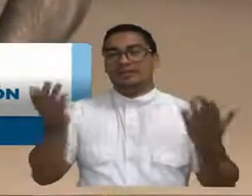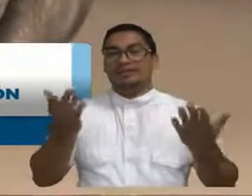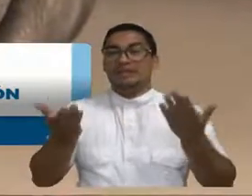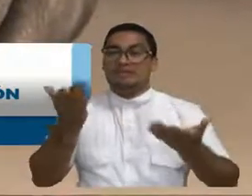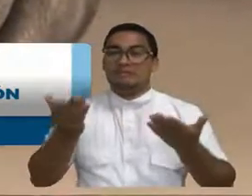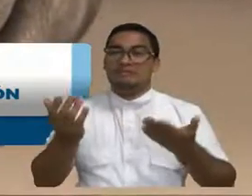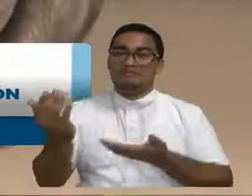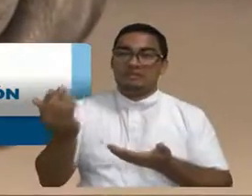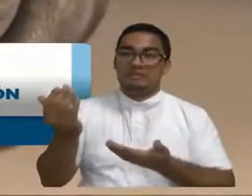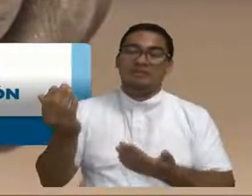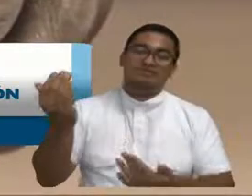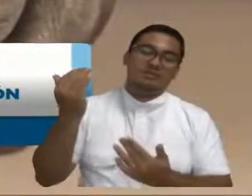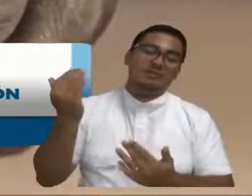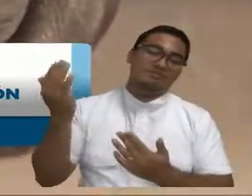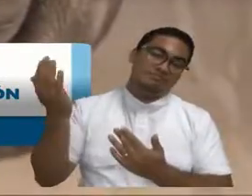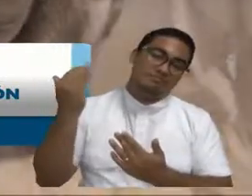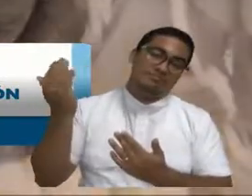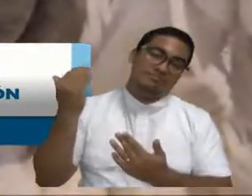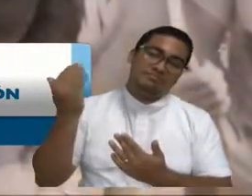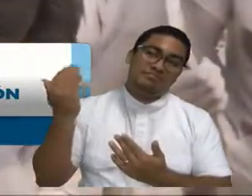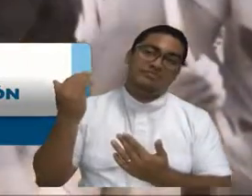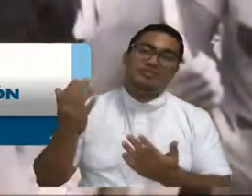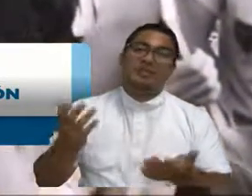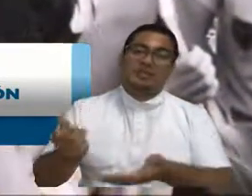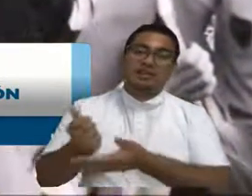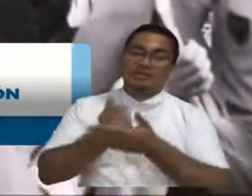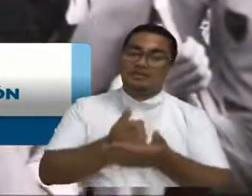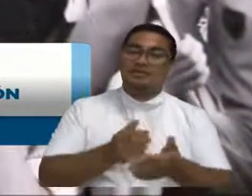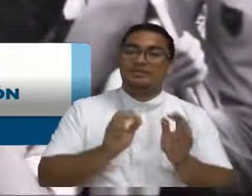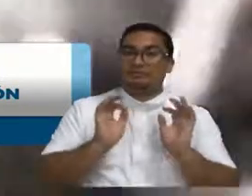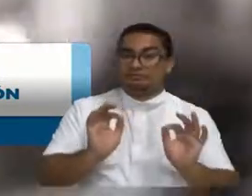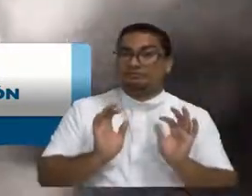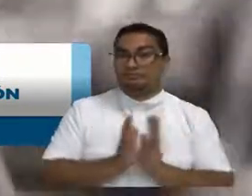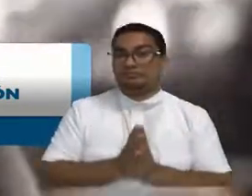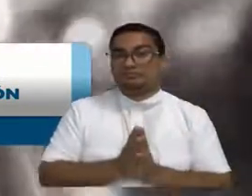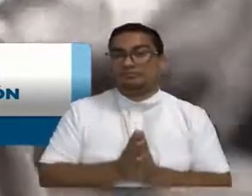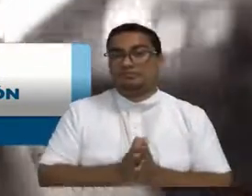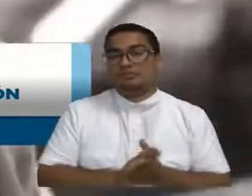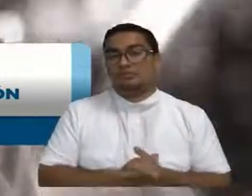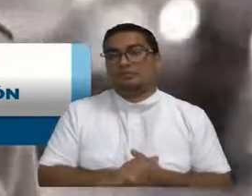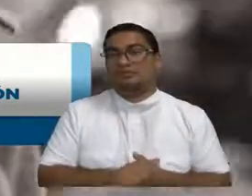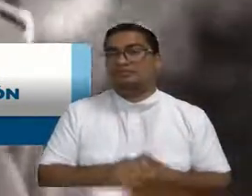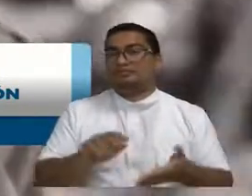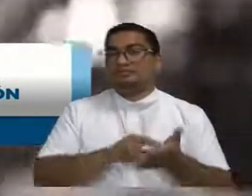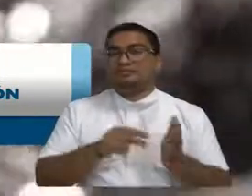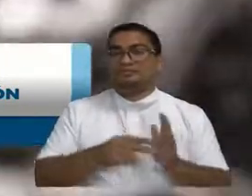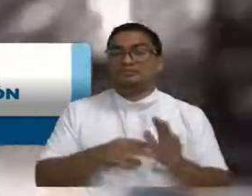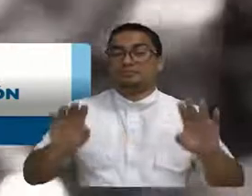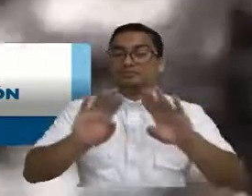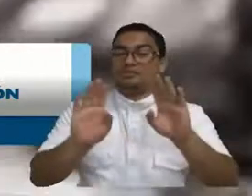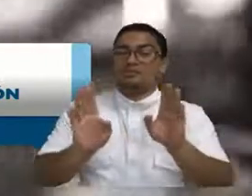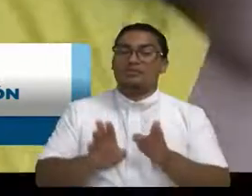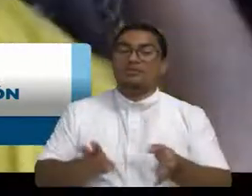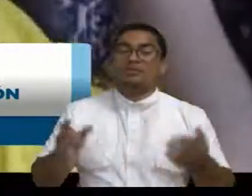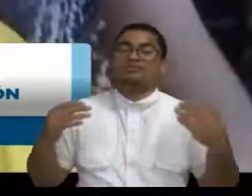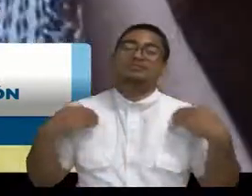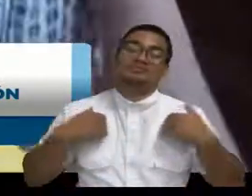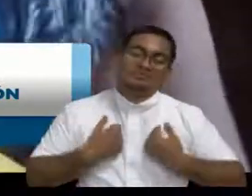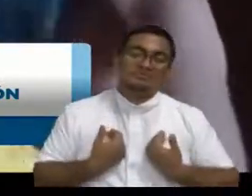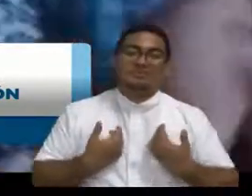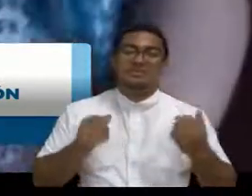el niño y no hay quien le ayude a sacar los cólicos, solo ella. O sea, el cansancio más que todo. Correcto. El cansancio puede